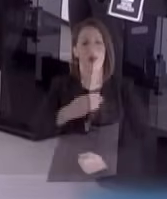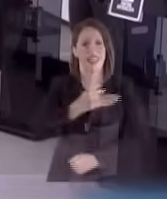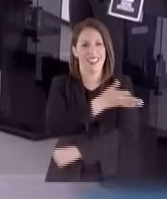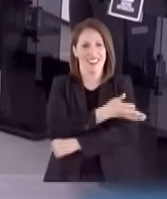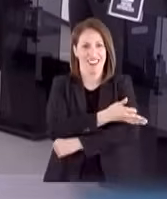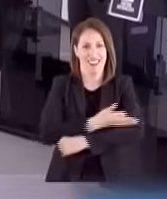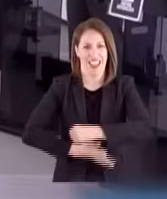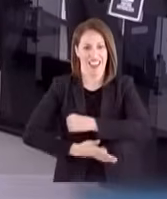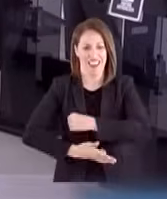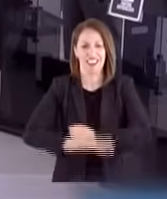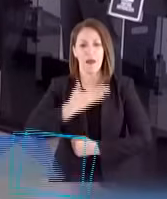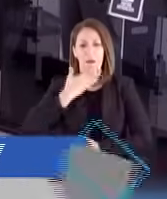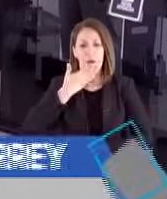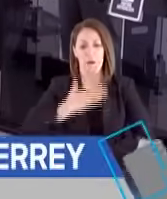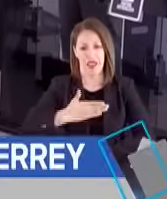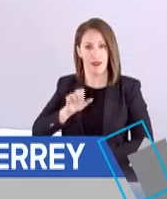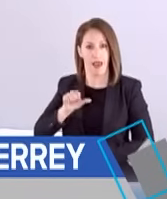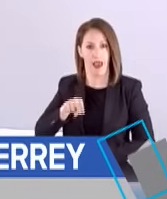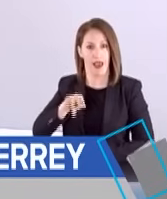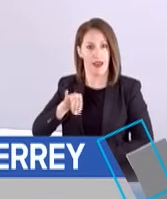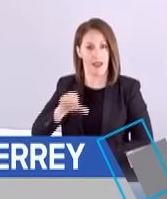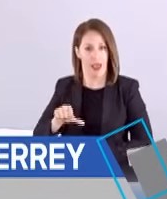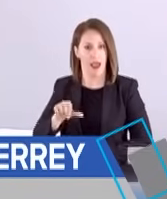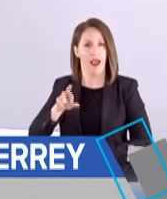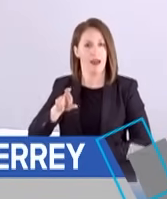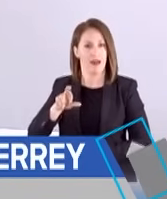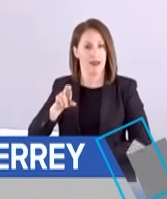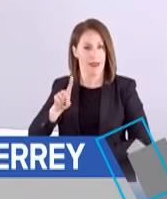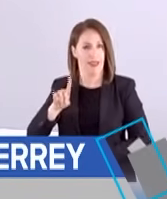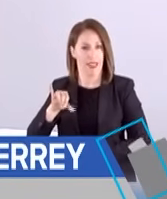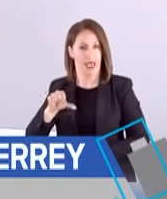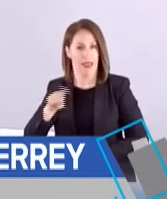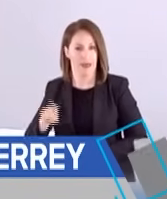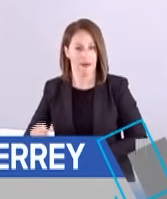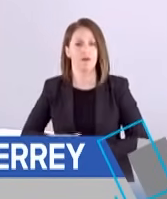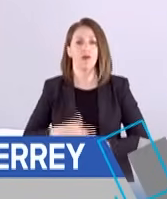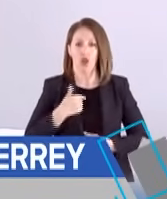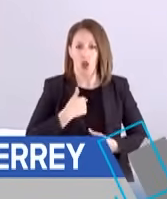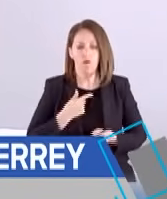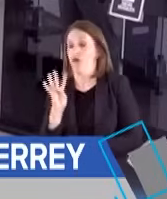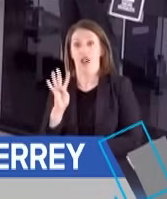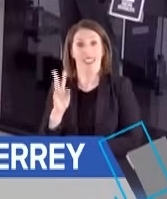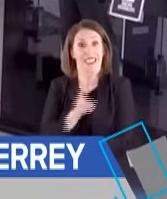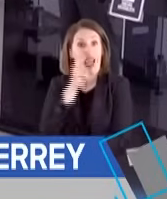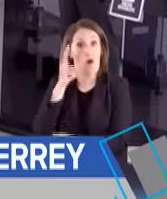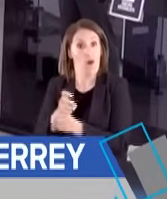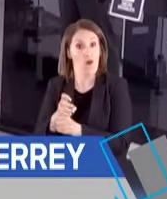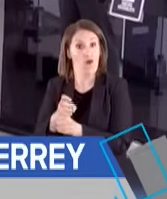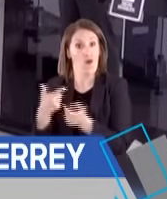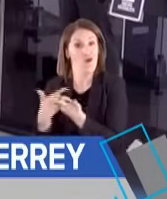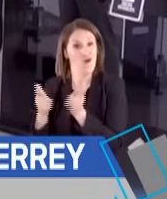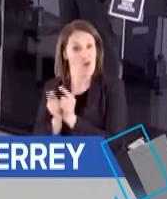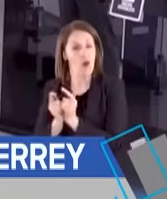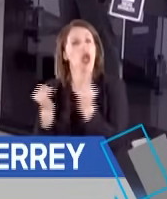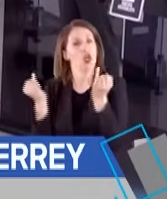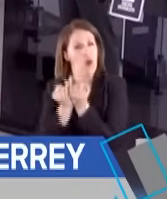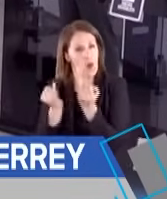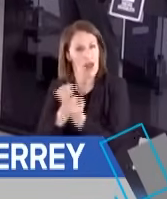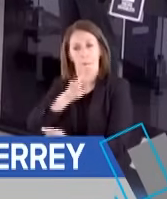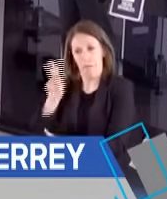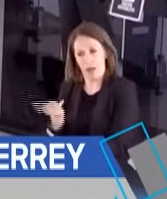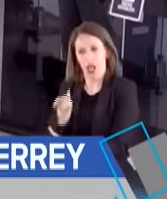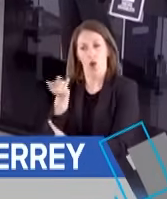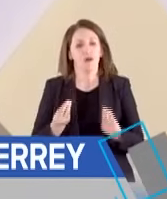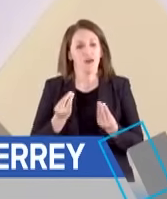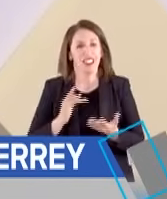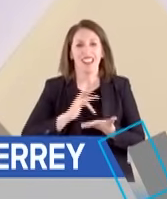contratar más policías, mejorar sueldos, reforzar el sistema de inteligencia, combatir el desabasto del agua, mejorar la movilidad, erradicar